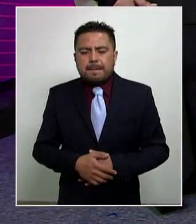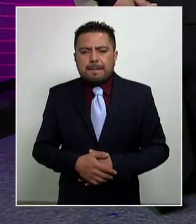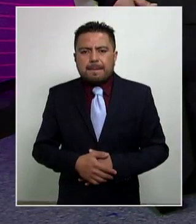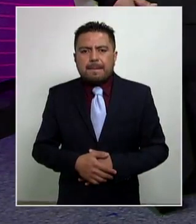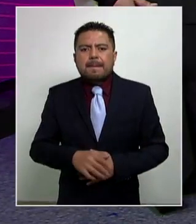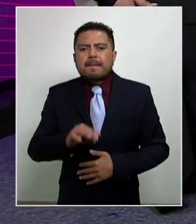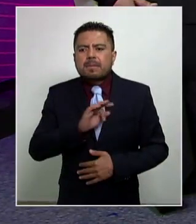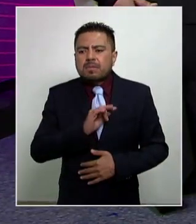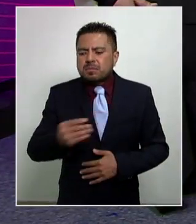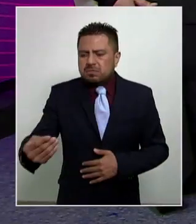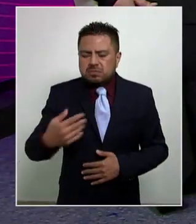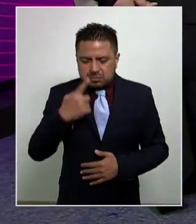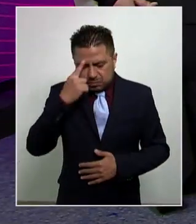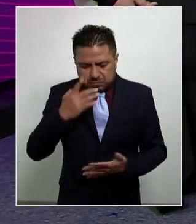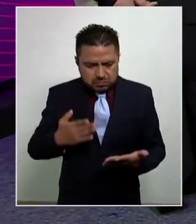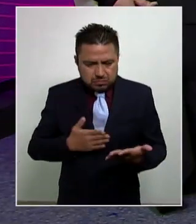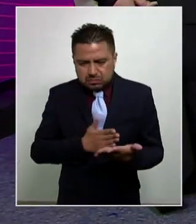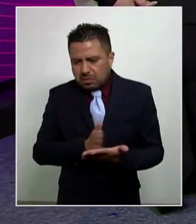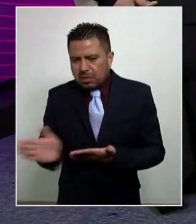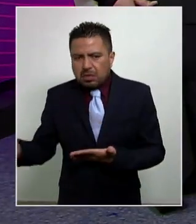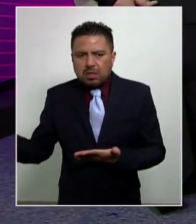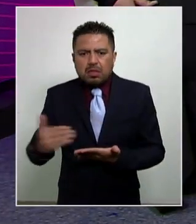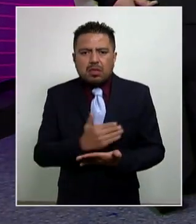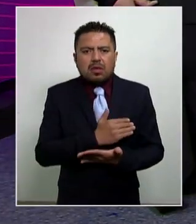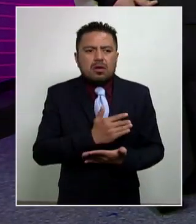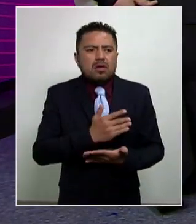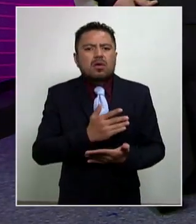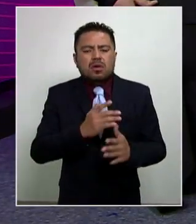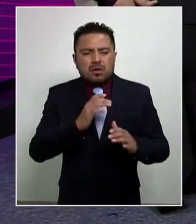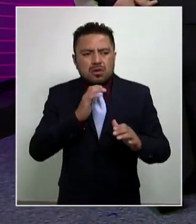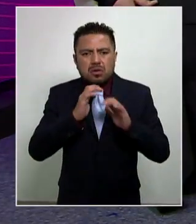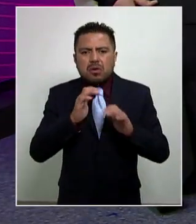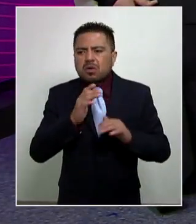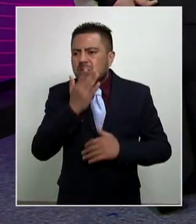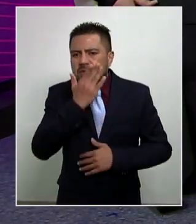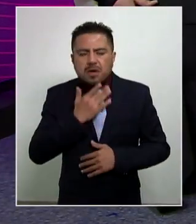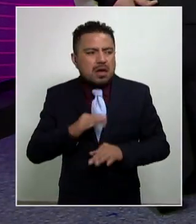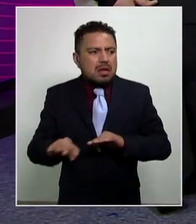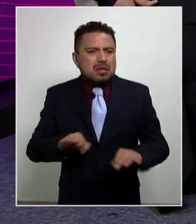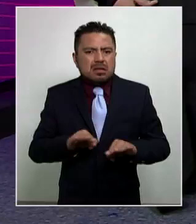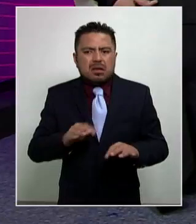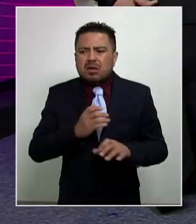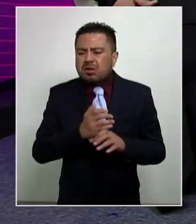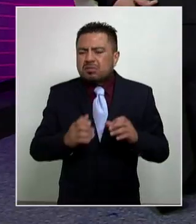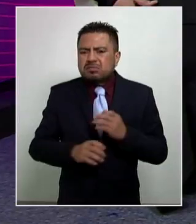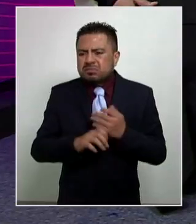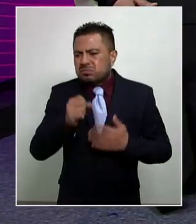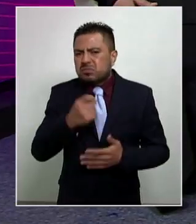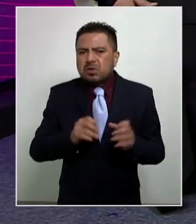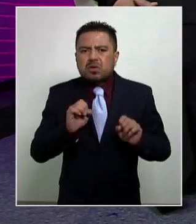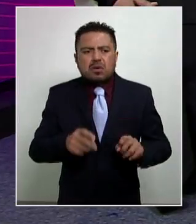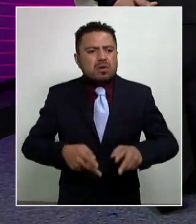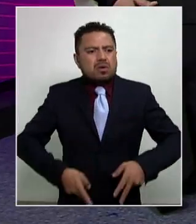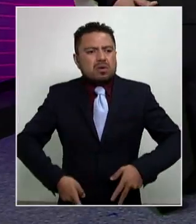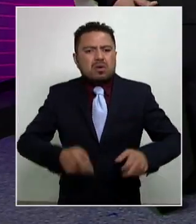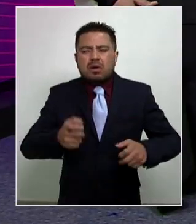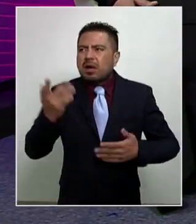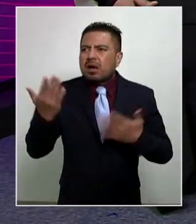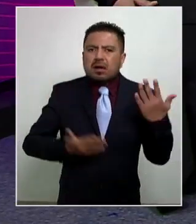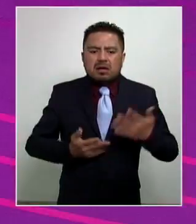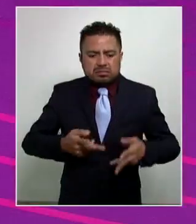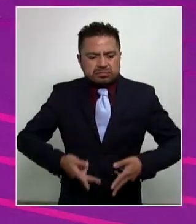que nos está desviando con los medios. No vamos a tener trabajos, muchas cosas, con los robots que van a venir.